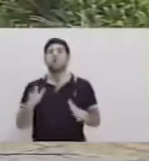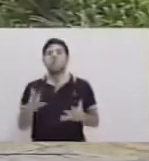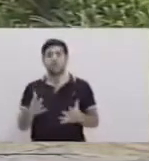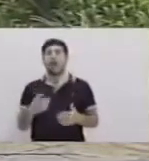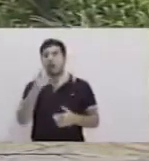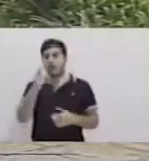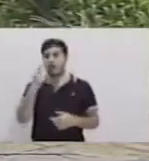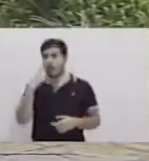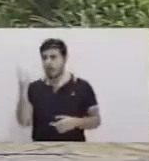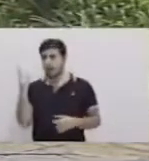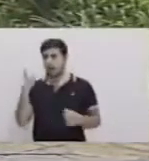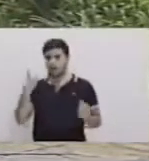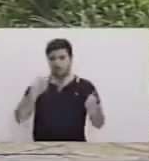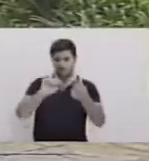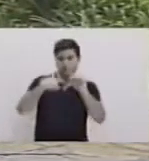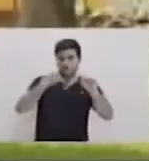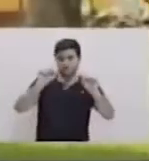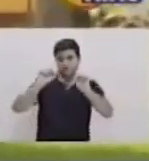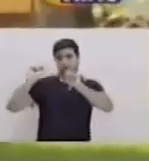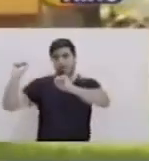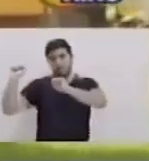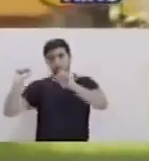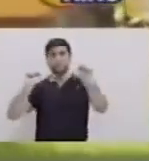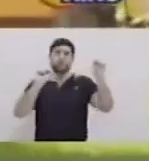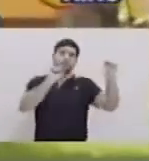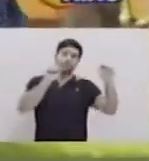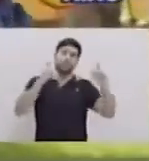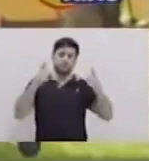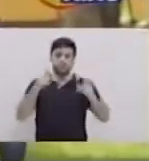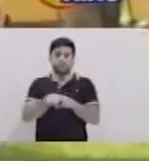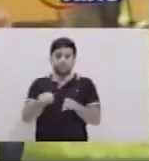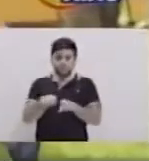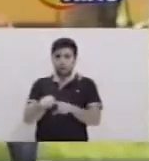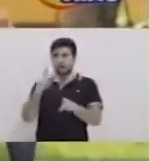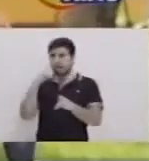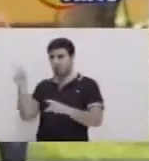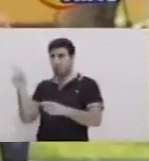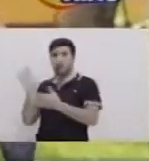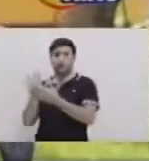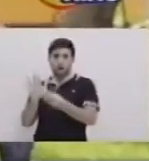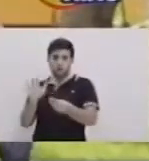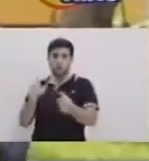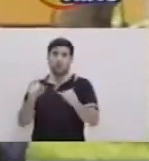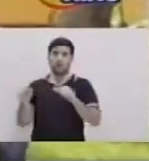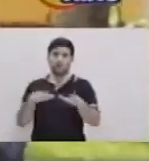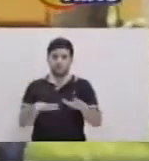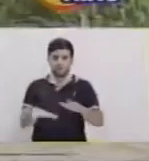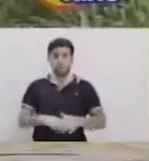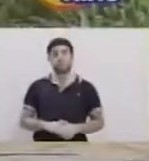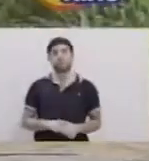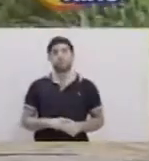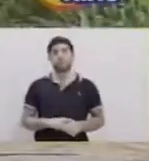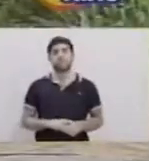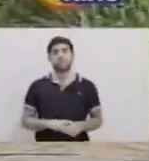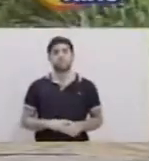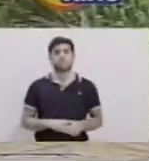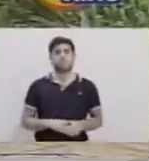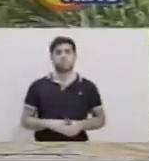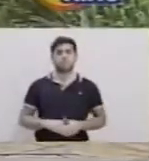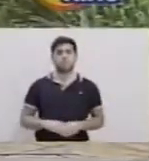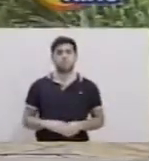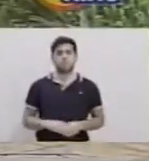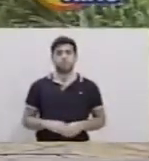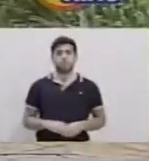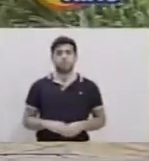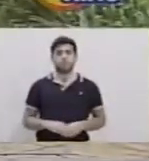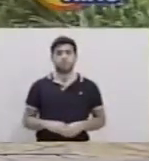tener el pañuelo y trabajar. Acá, estiramos. Muy bien.